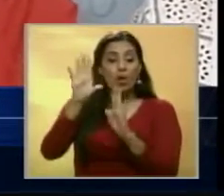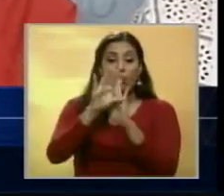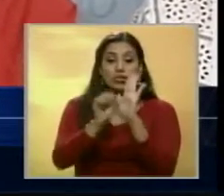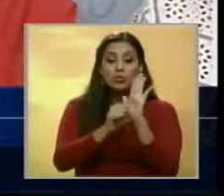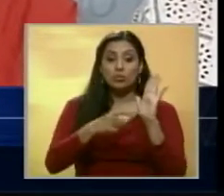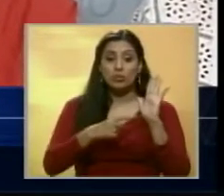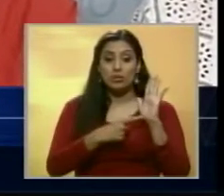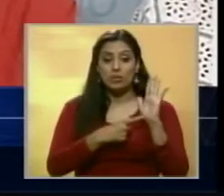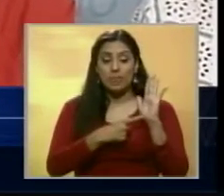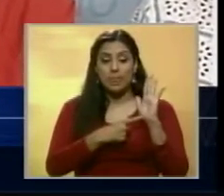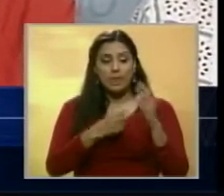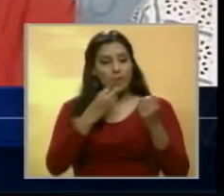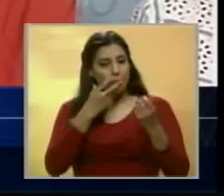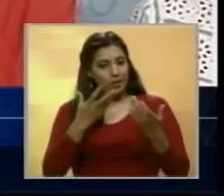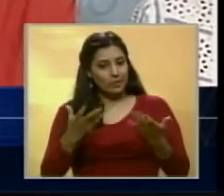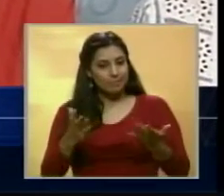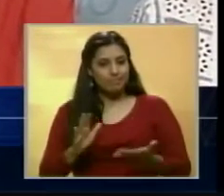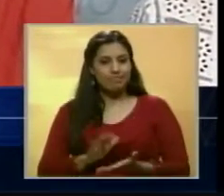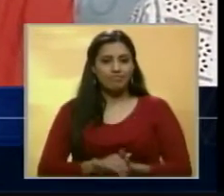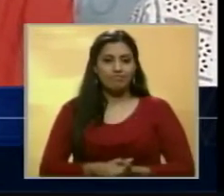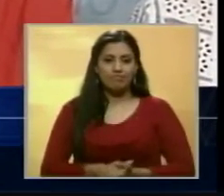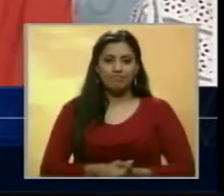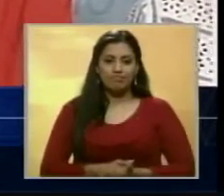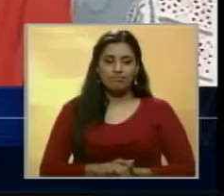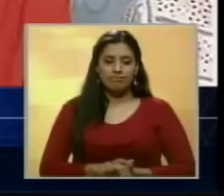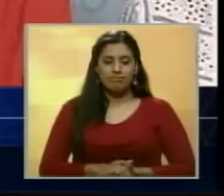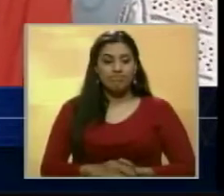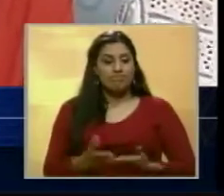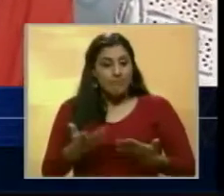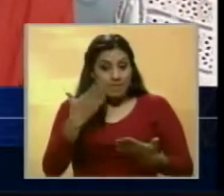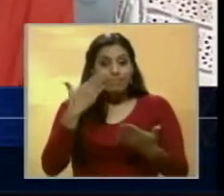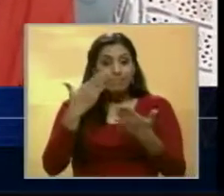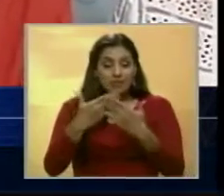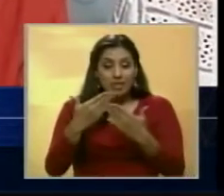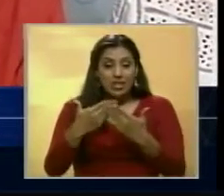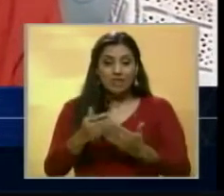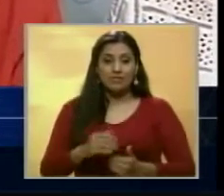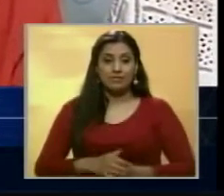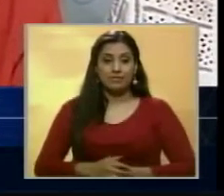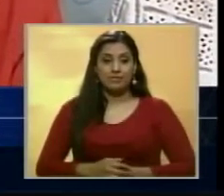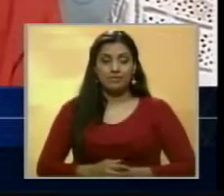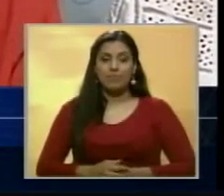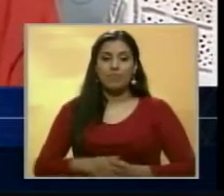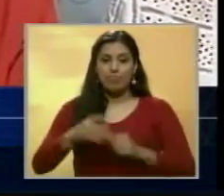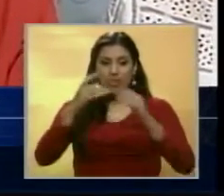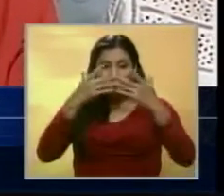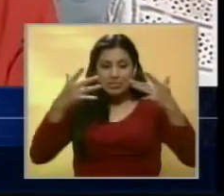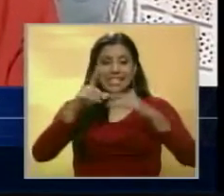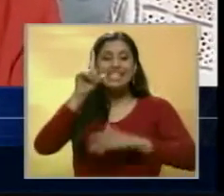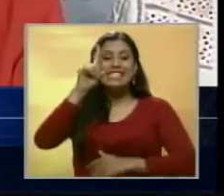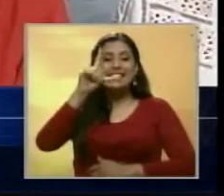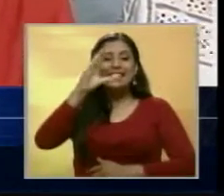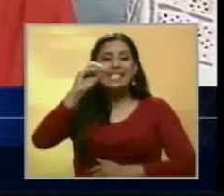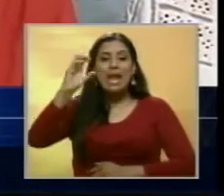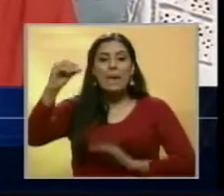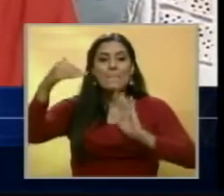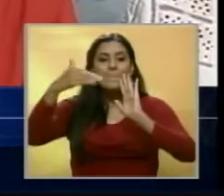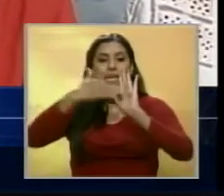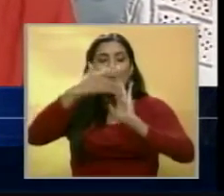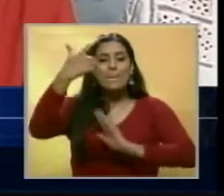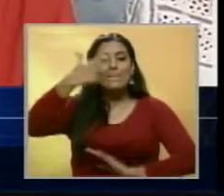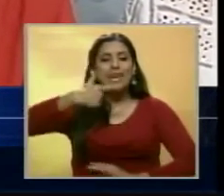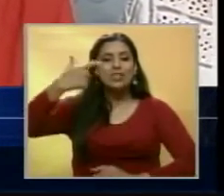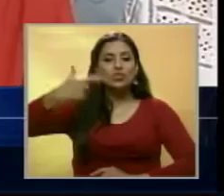Constitución. Bueno, fíjense los datos. 100.000 personas